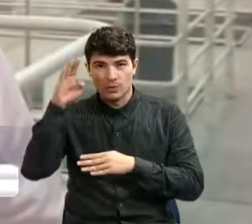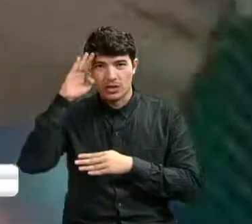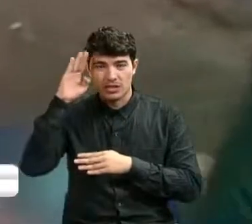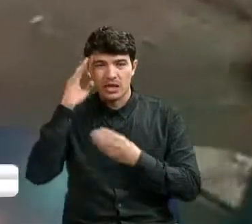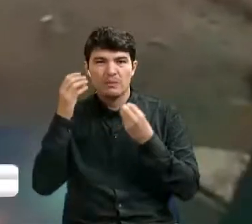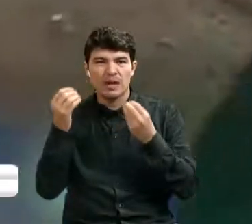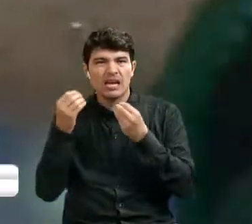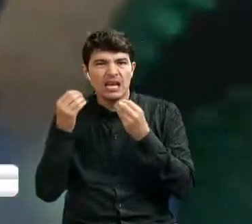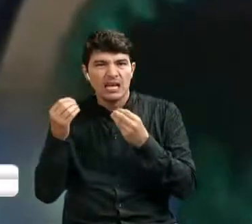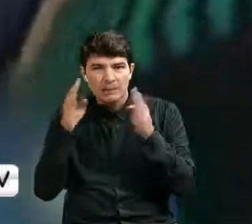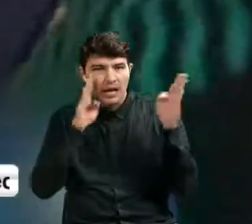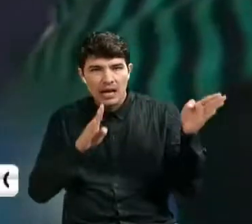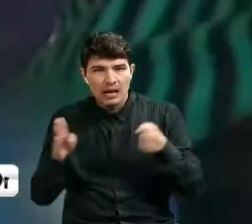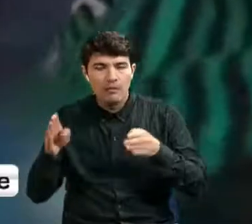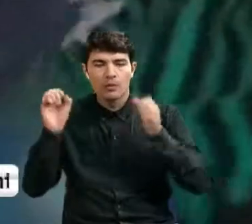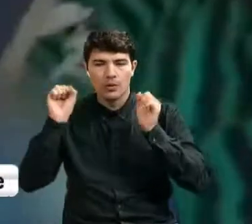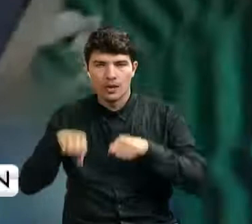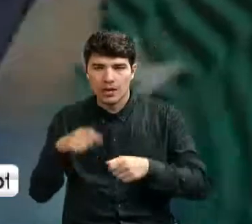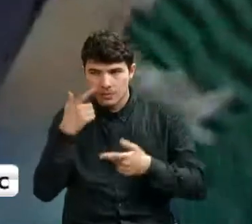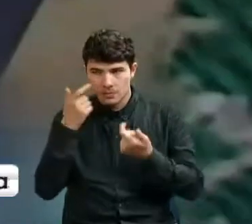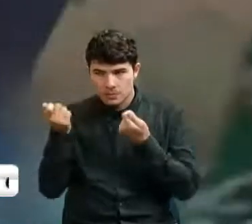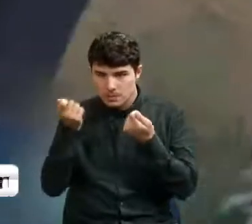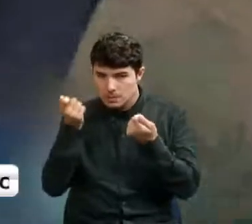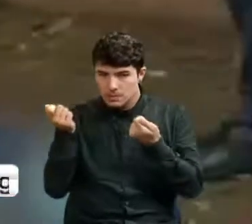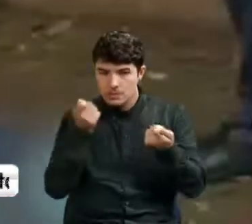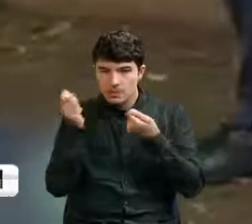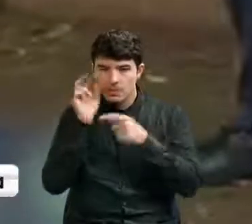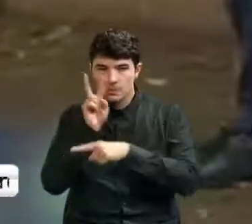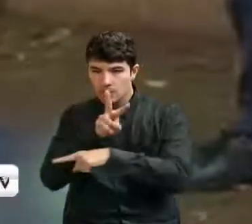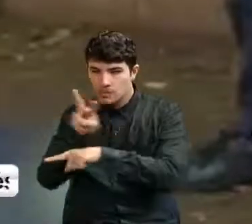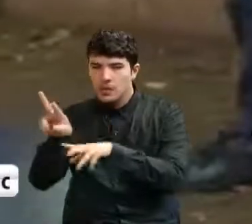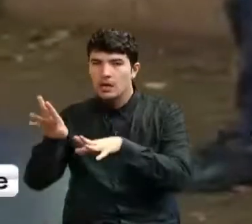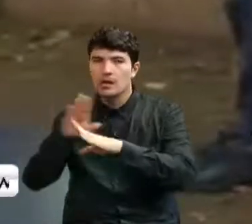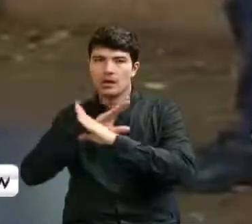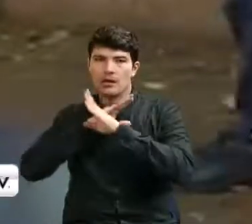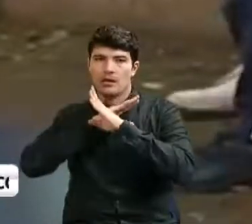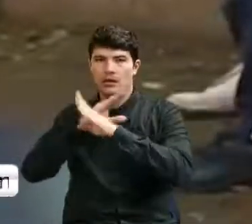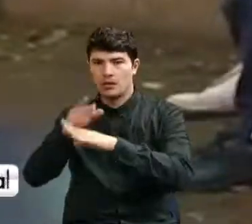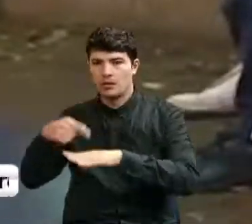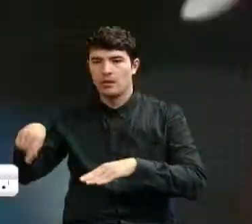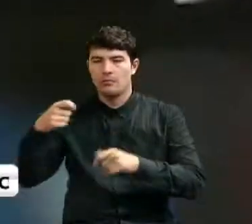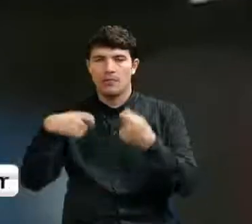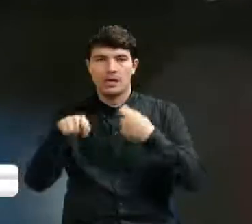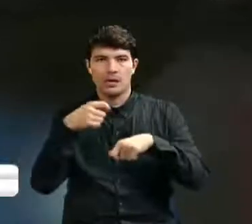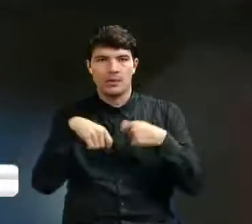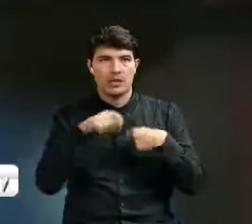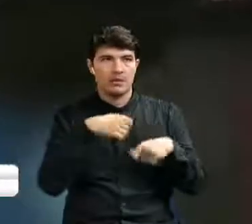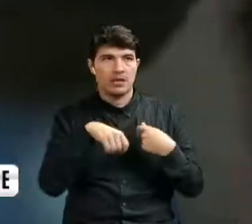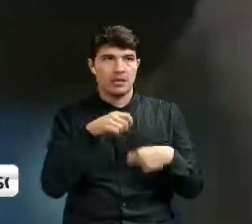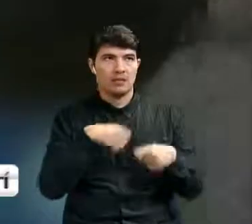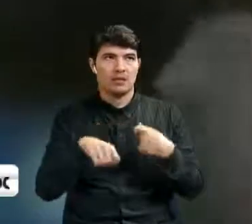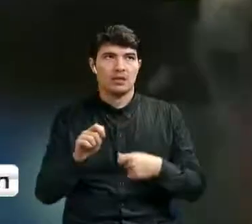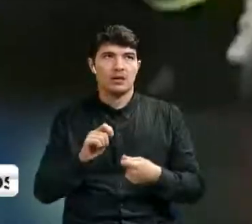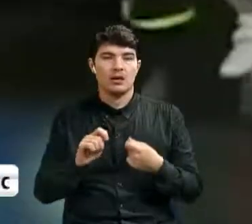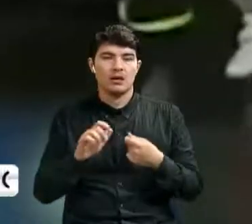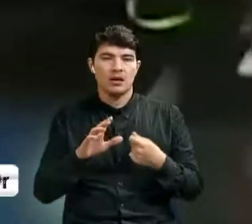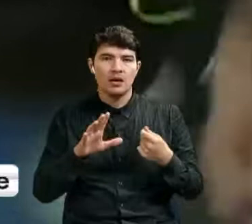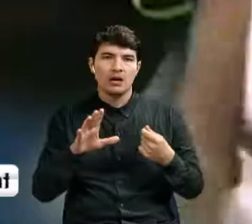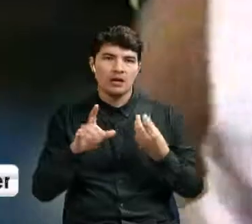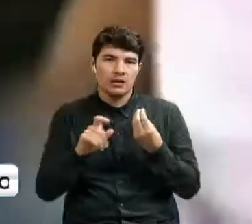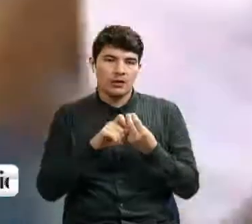todos los alrededores de los colegios y ver cómo intervenimos todas estas ventas que muchas veces son acusadas de estar